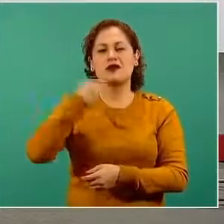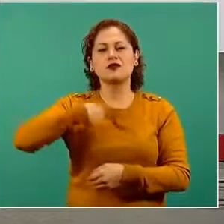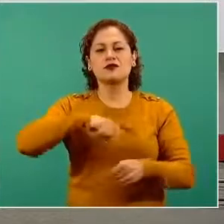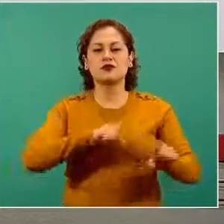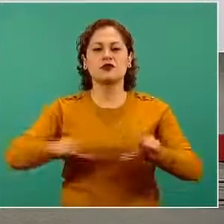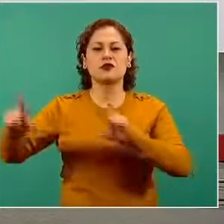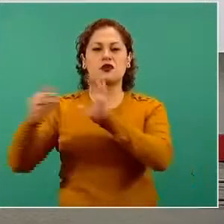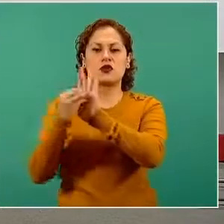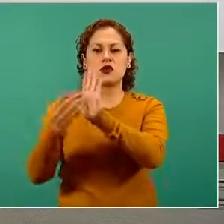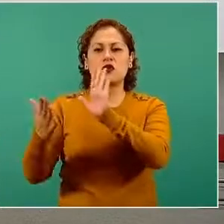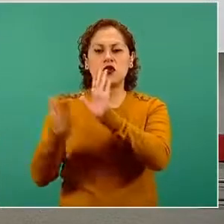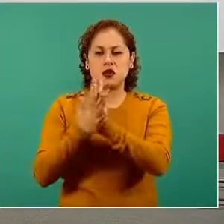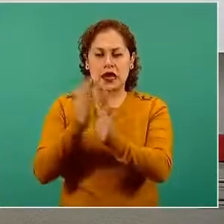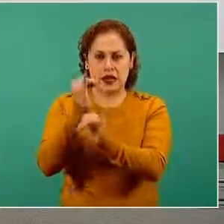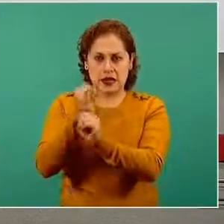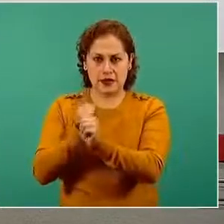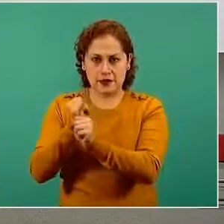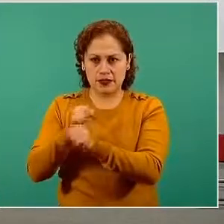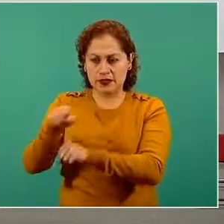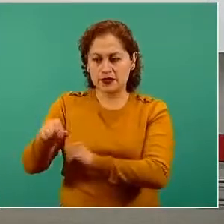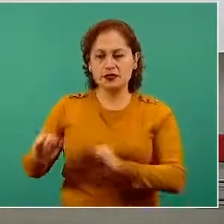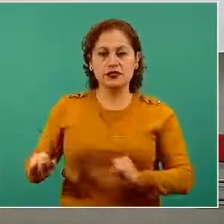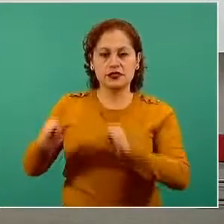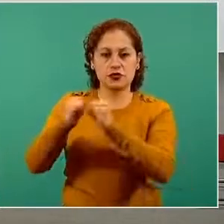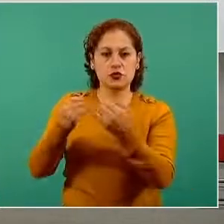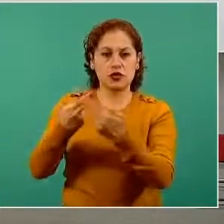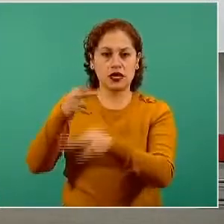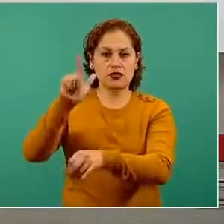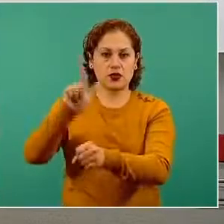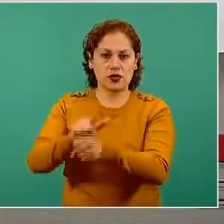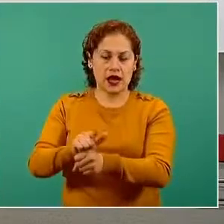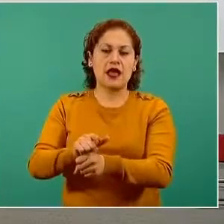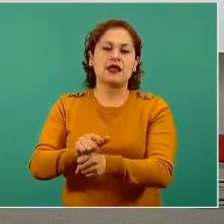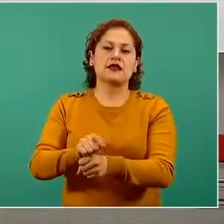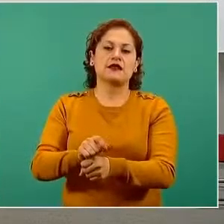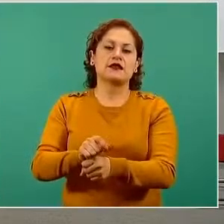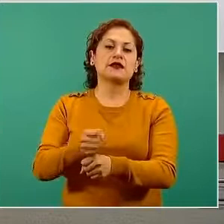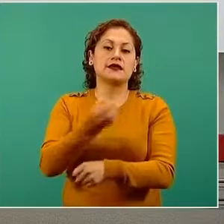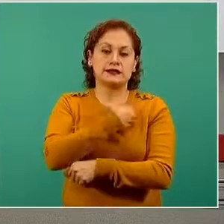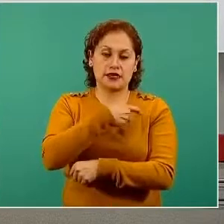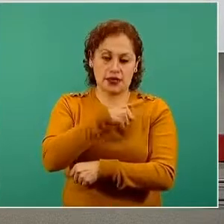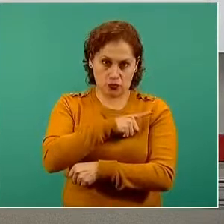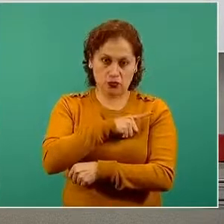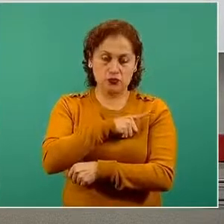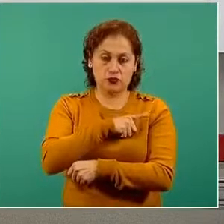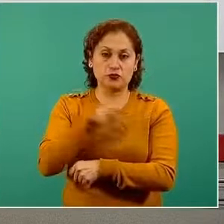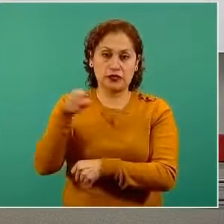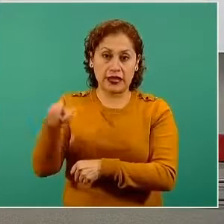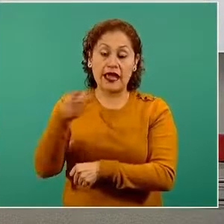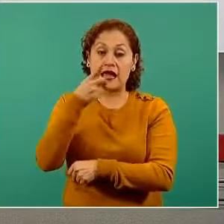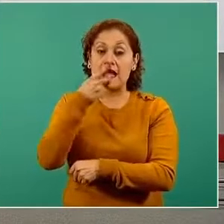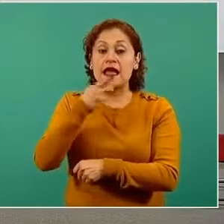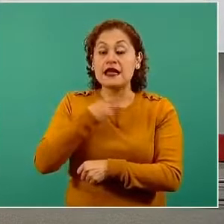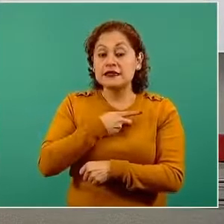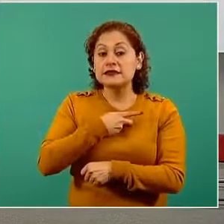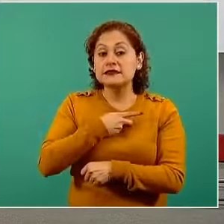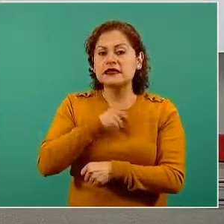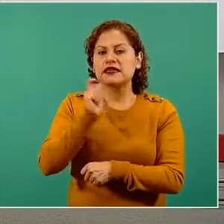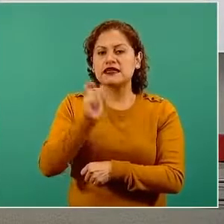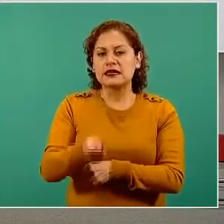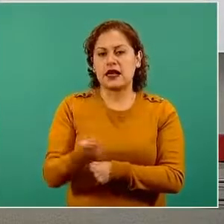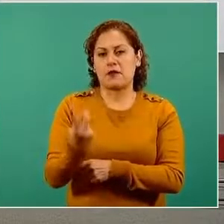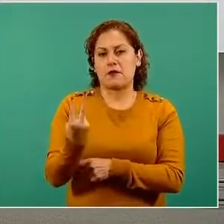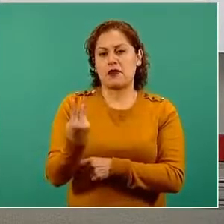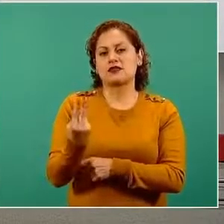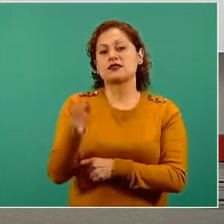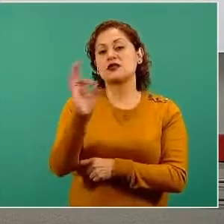Instituto Nacional de Salud Pública. Y para el inicio ya del último trimestre del año nos reportaban precisamente que el